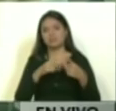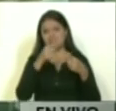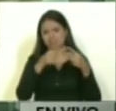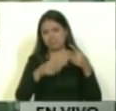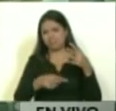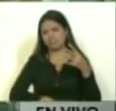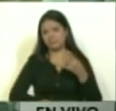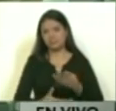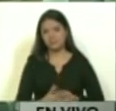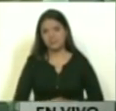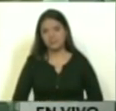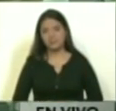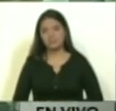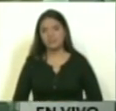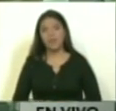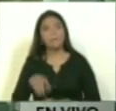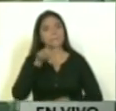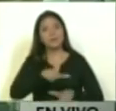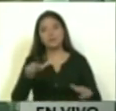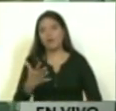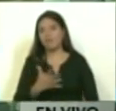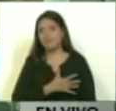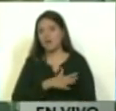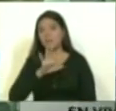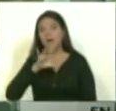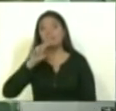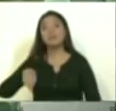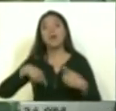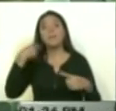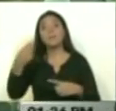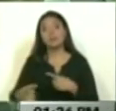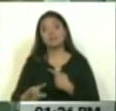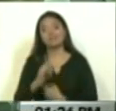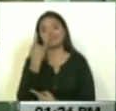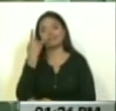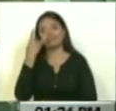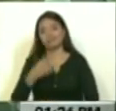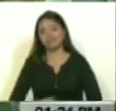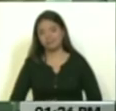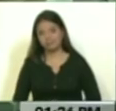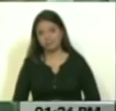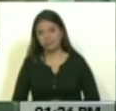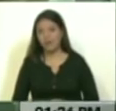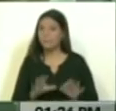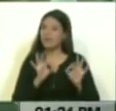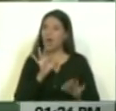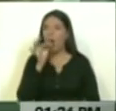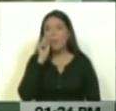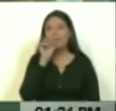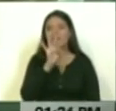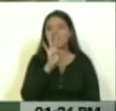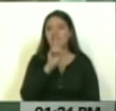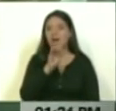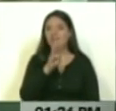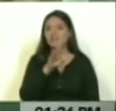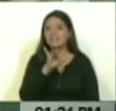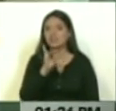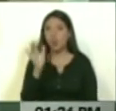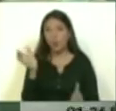por patriotas, que luego fueron traicionados. En el caso de Fabricio Ojeda fue capturado